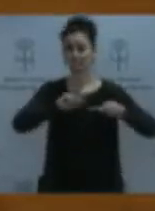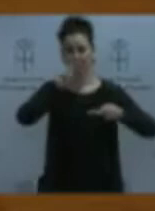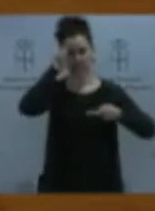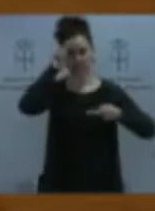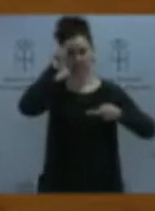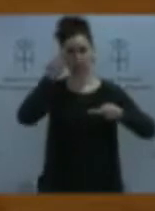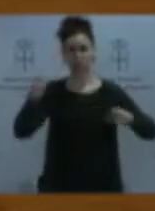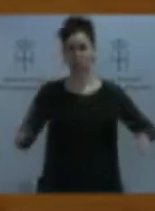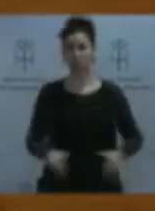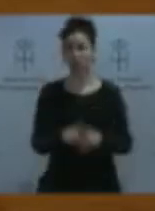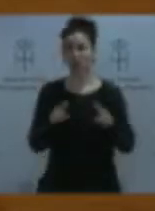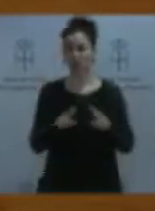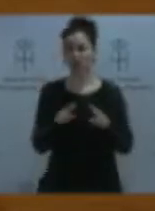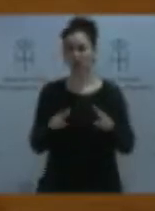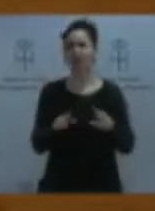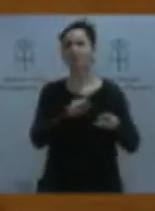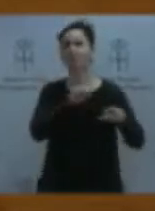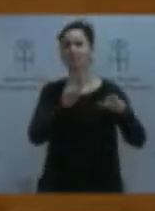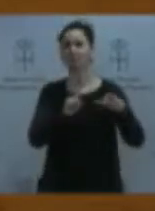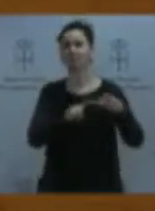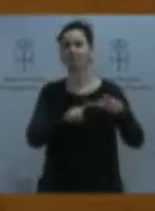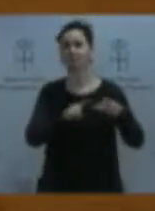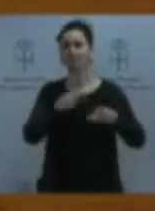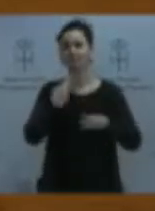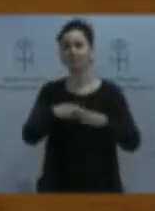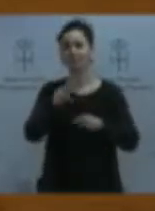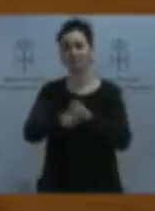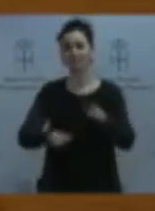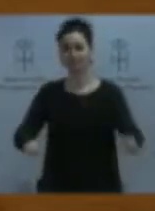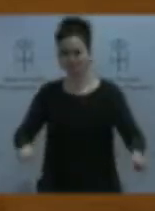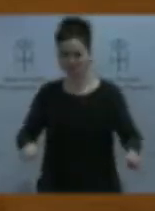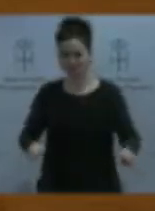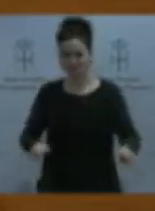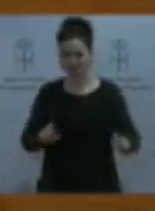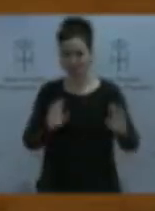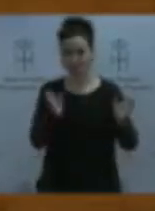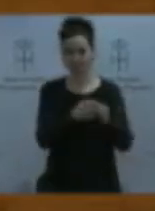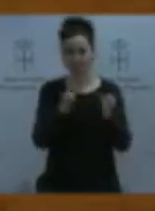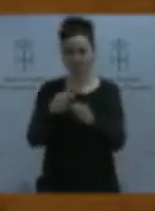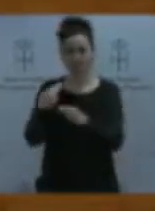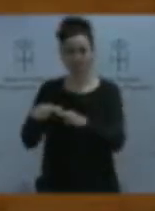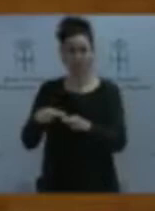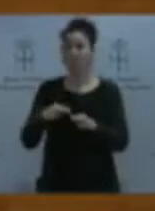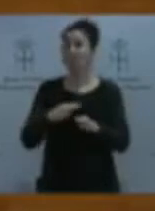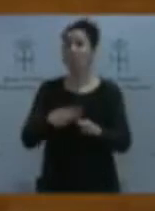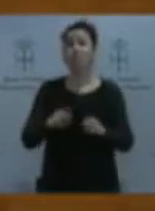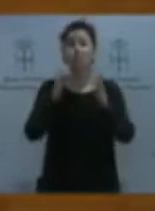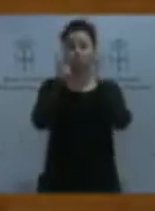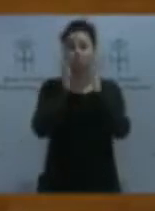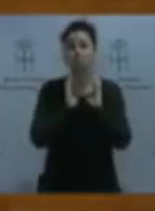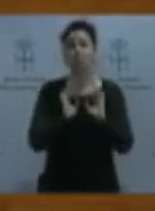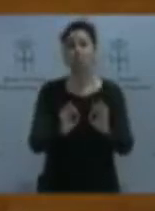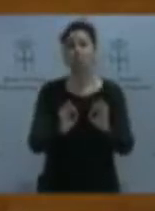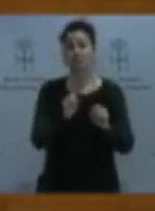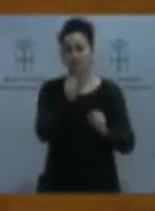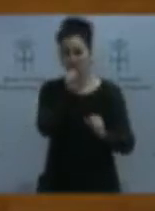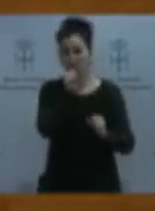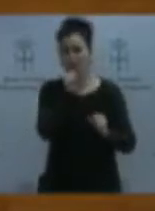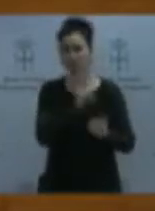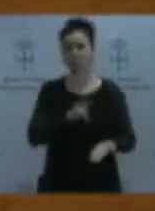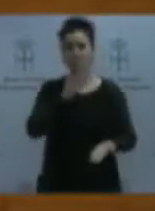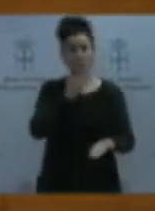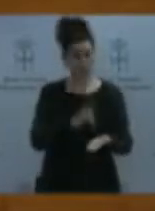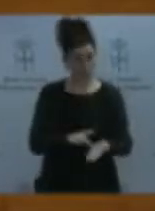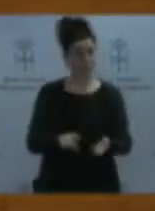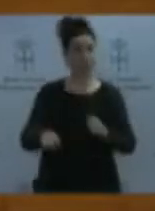los políticos, los partidos y la política. Cada vez que vuelan cremas y universidades que regalan